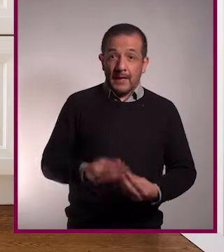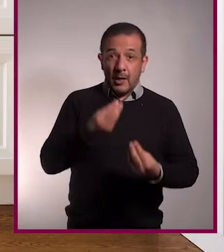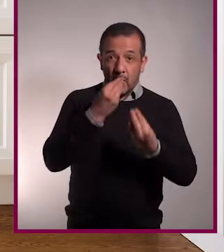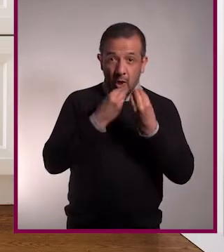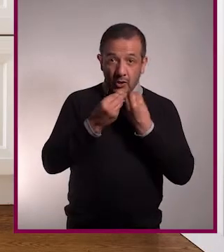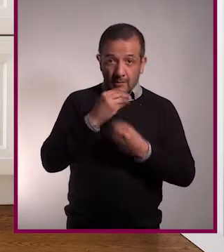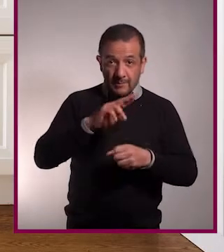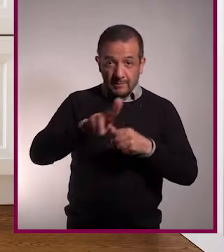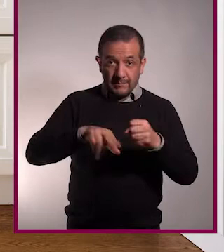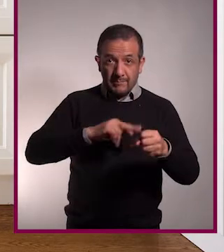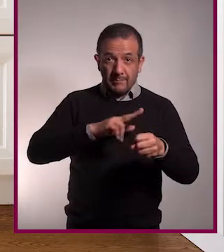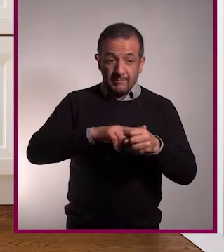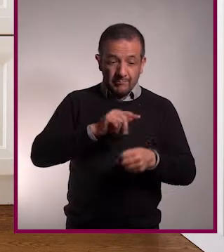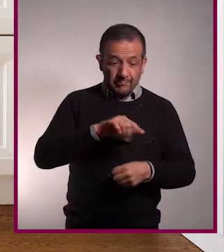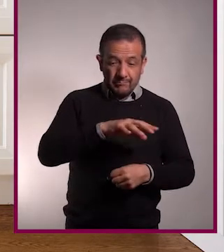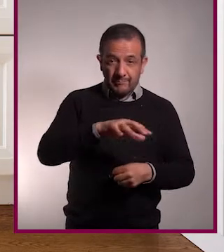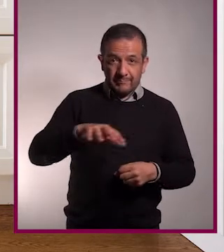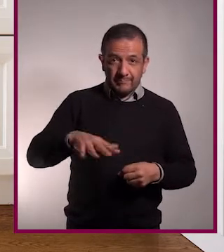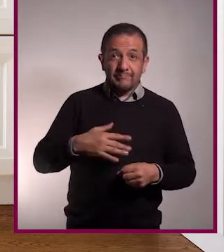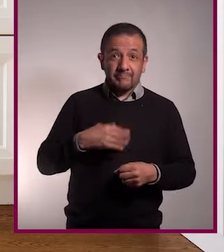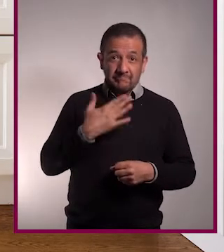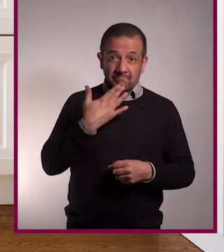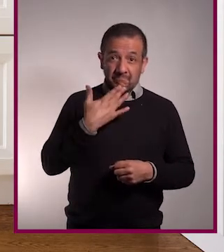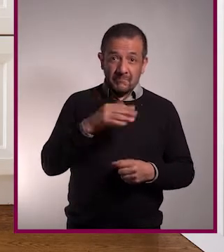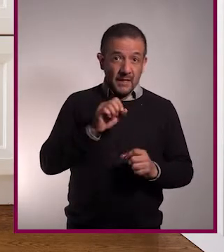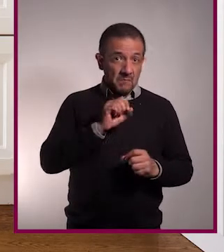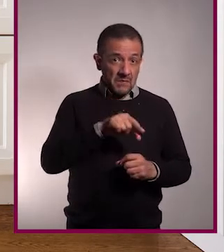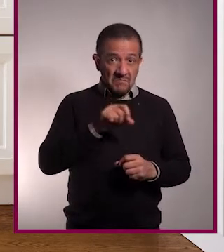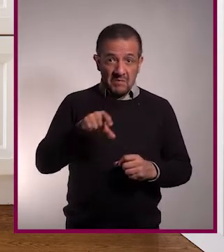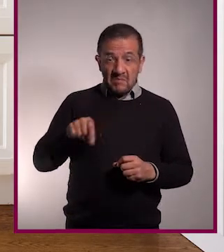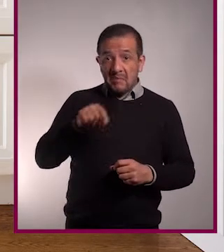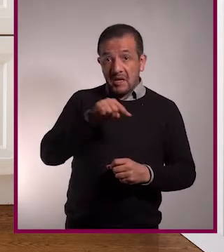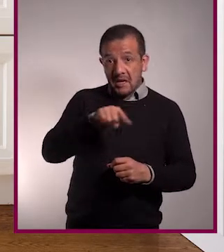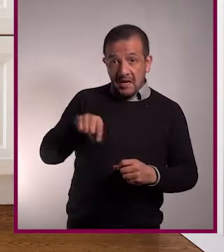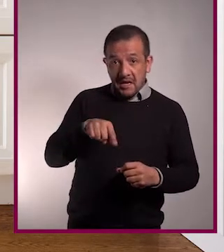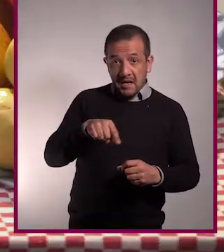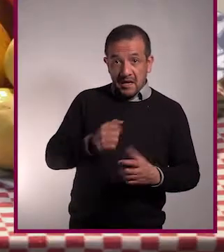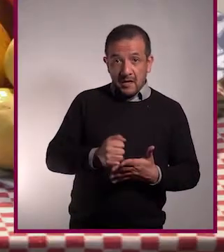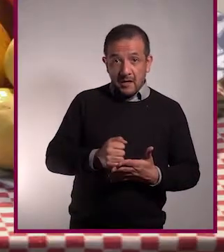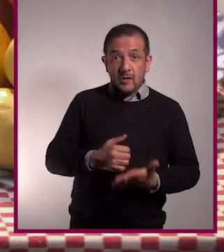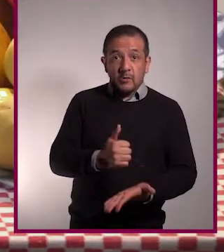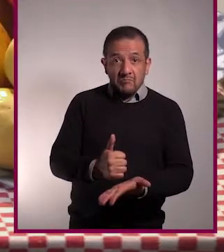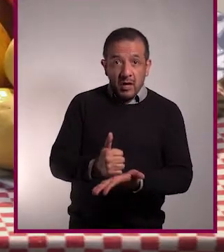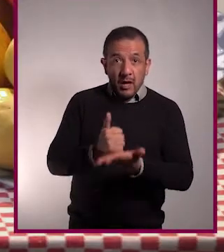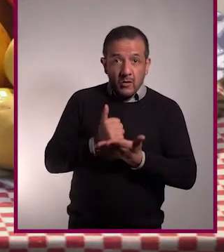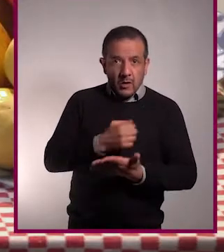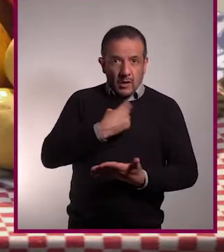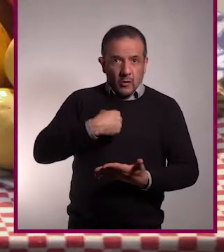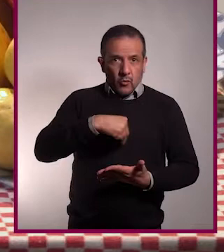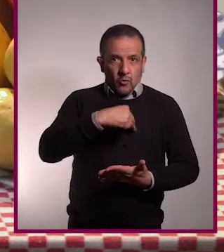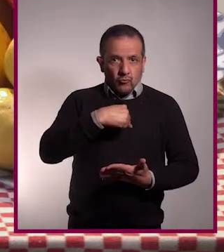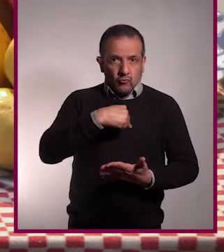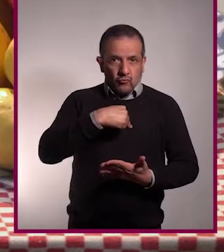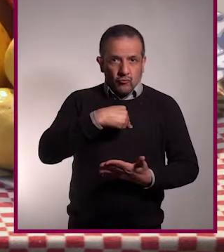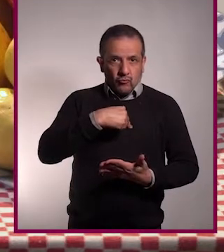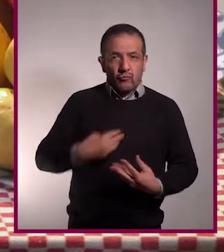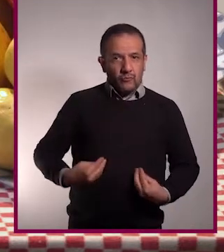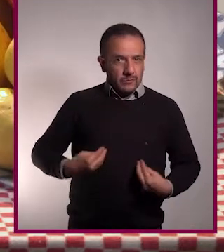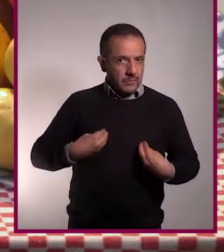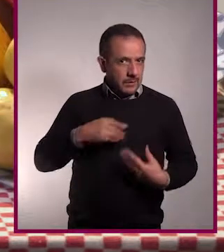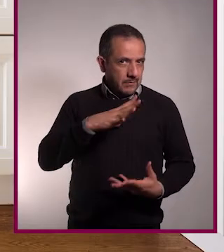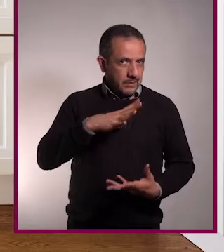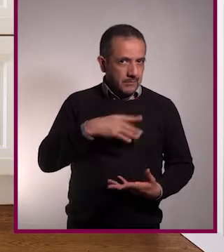Los alimentos naturales siempre han estado ahí y de hecho son ellos los que en gran medida han contribuido a que nosotros estemos